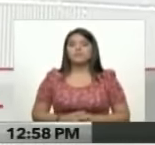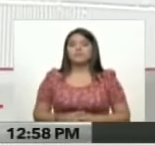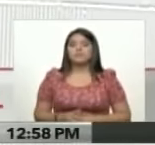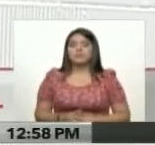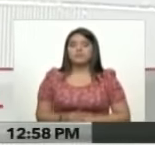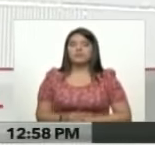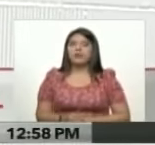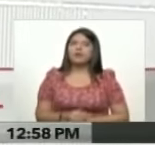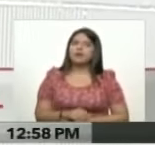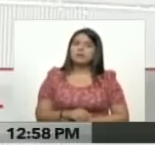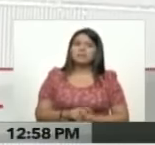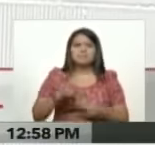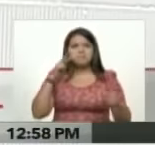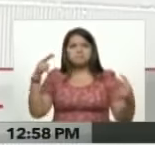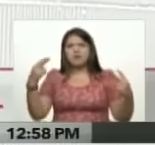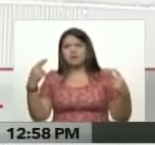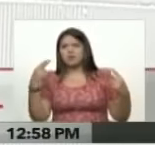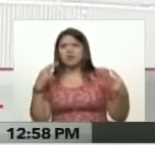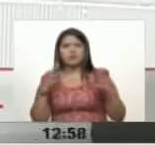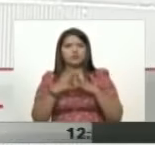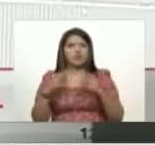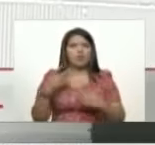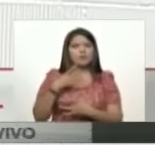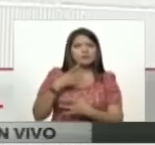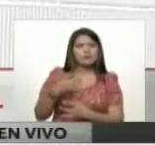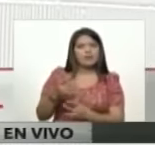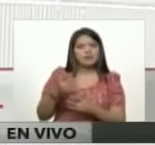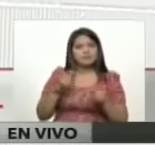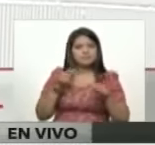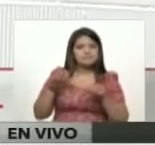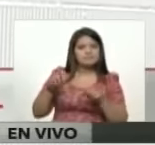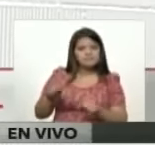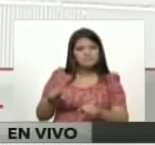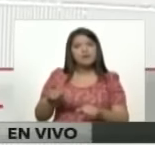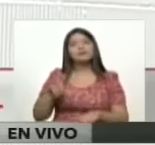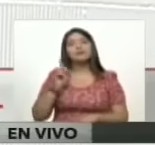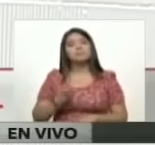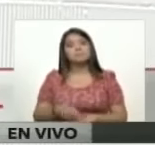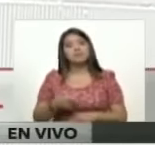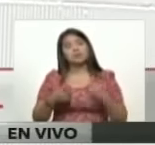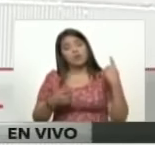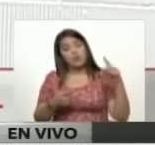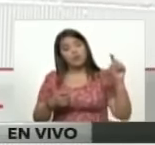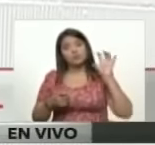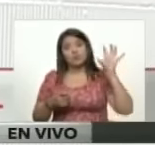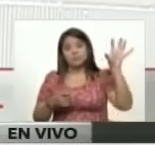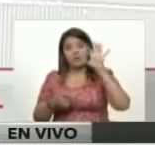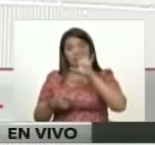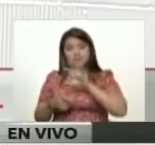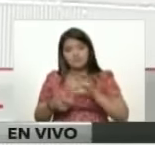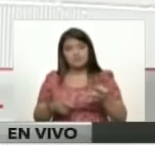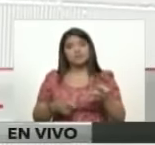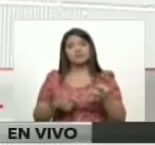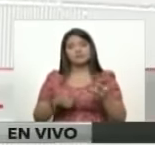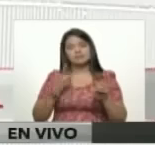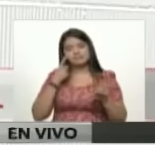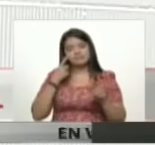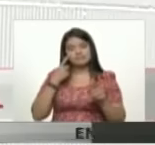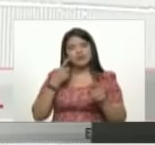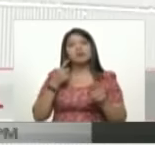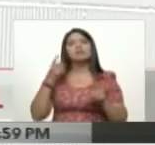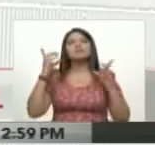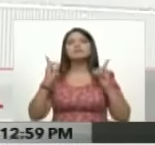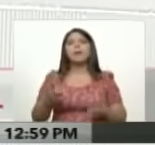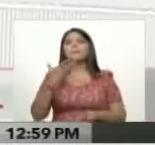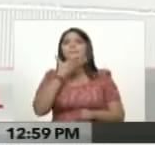desoyendo las presiones de los intereses locales y también foráneos, decidieron ante todo asumir